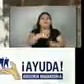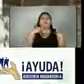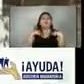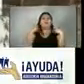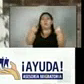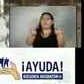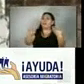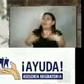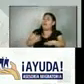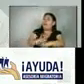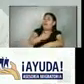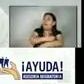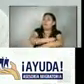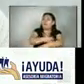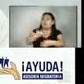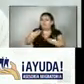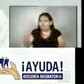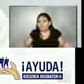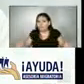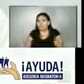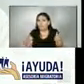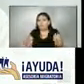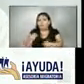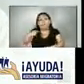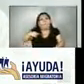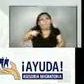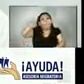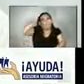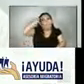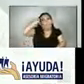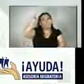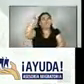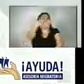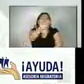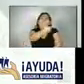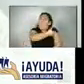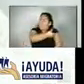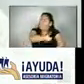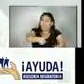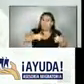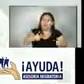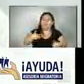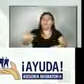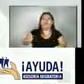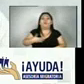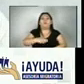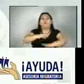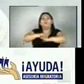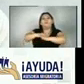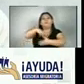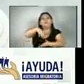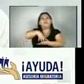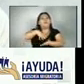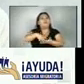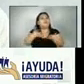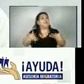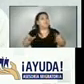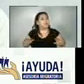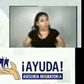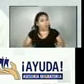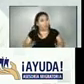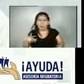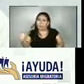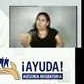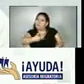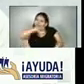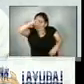venido realizando en el país. Creemos que la vacuna ha venido a ayudar bastante. Como Protección Civil también, pues, hemos hecho lo